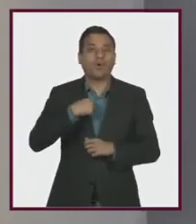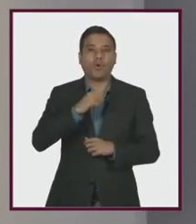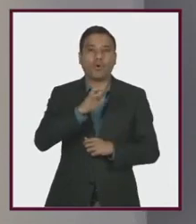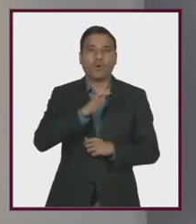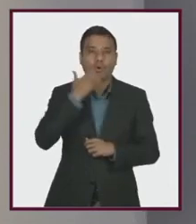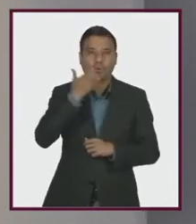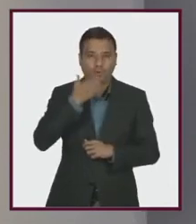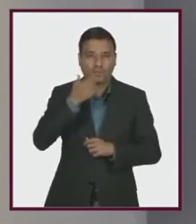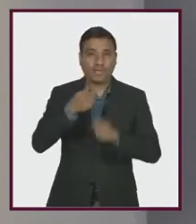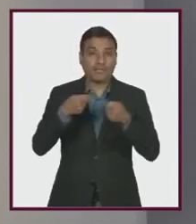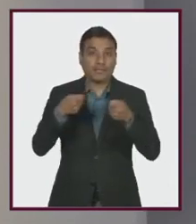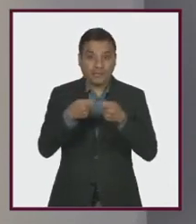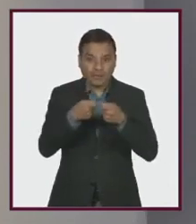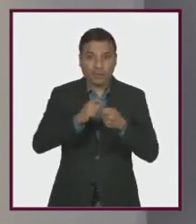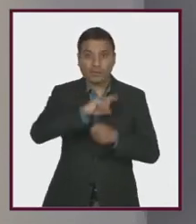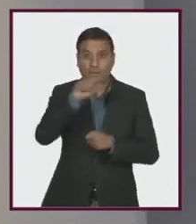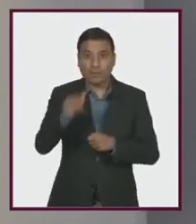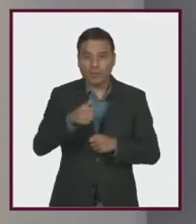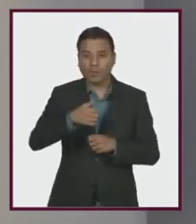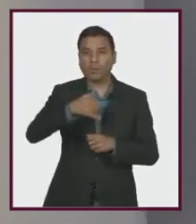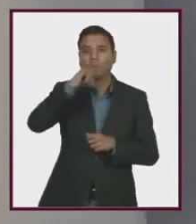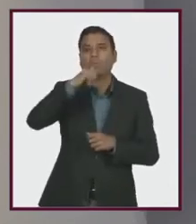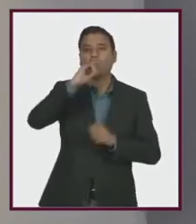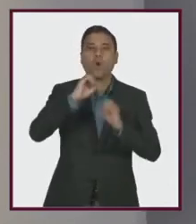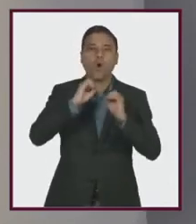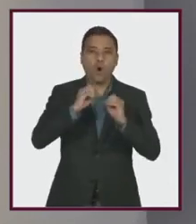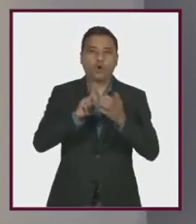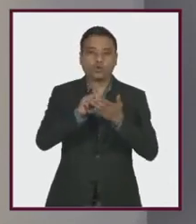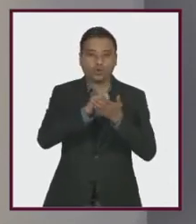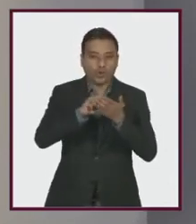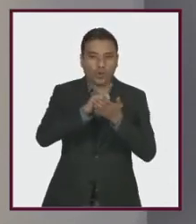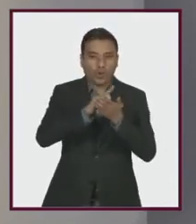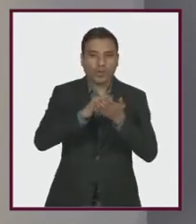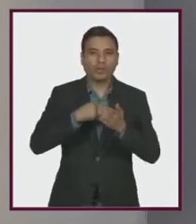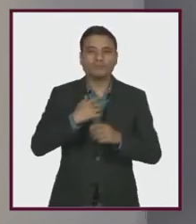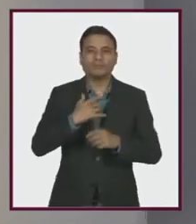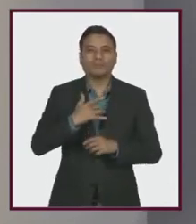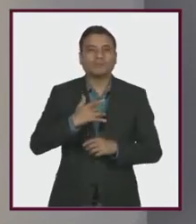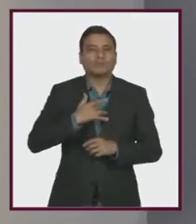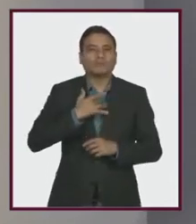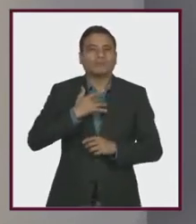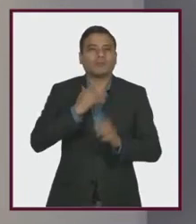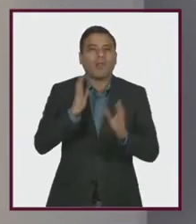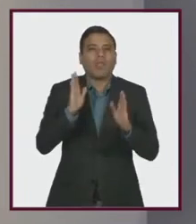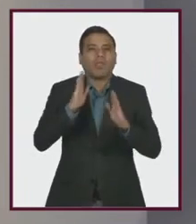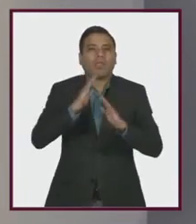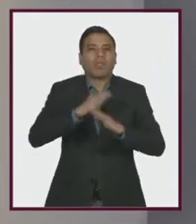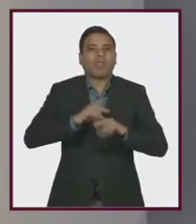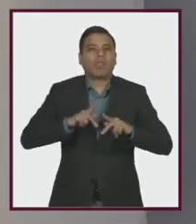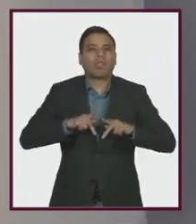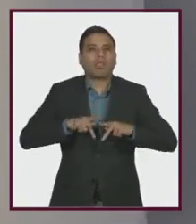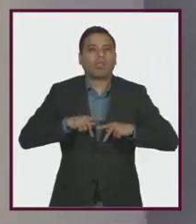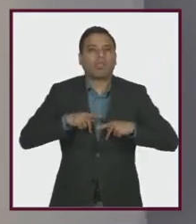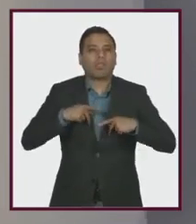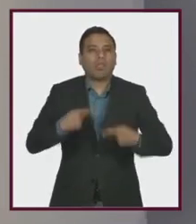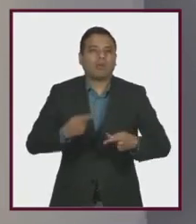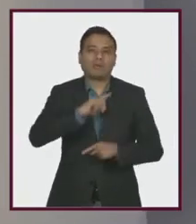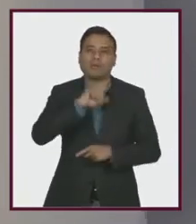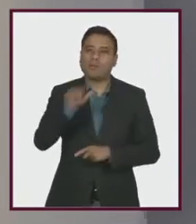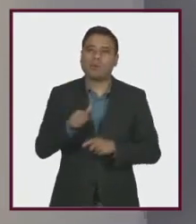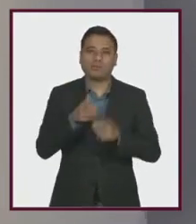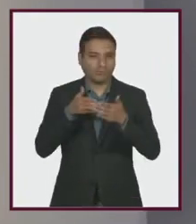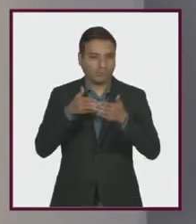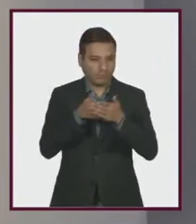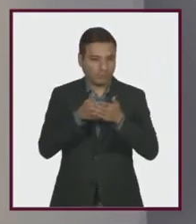alguna sustancia, me doy cuenta que me relaja y entonces a lo mejor la busque más para aliviar esos síntomas. Entonces, eso también. Y la otra parte